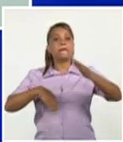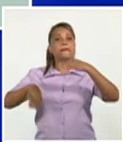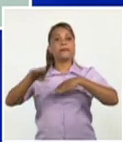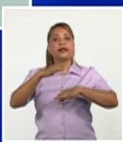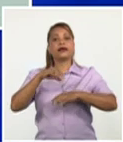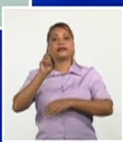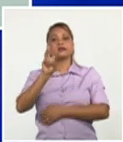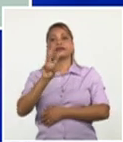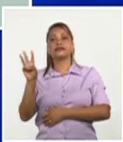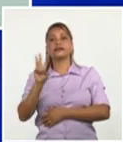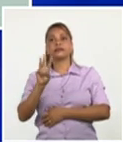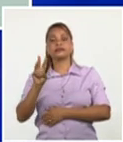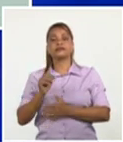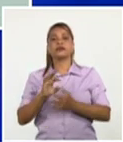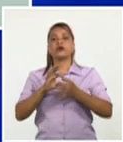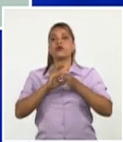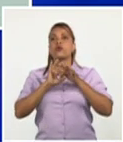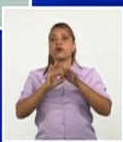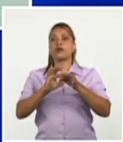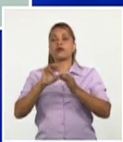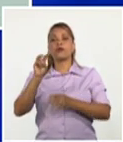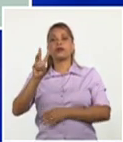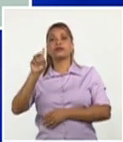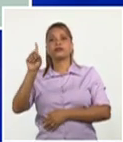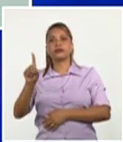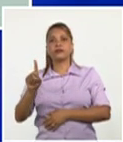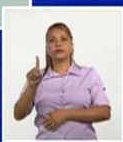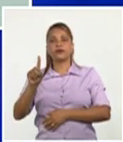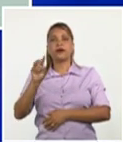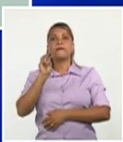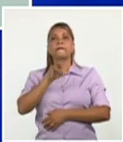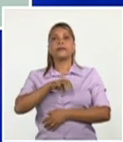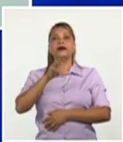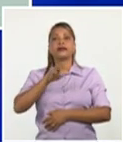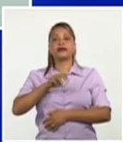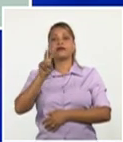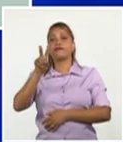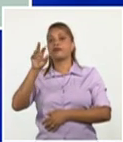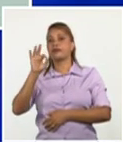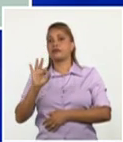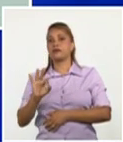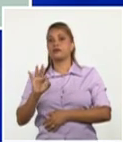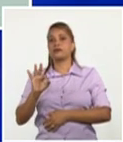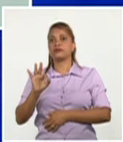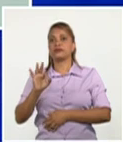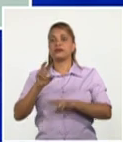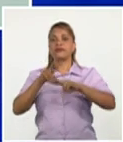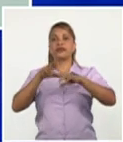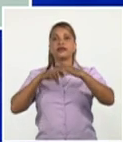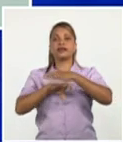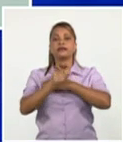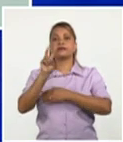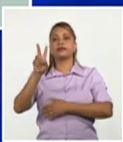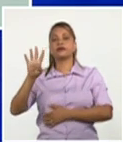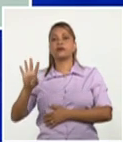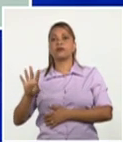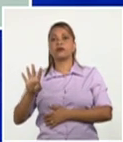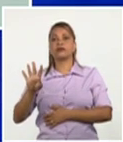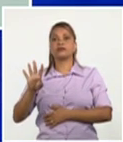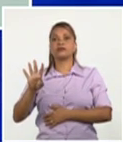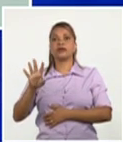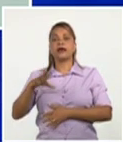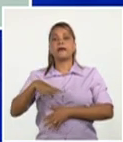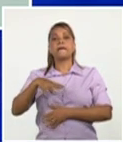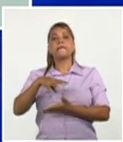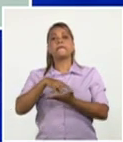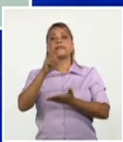Playa 33, Guanabacoa 31, Marianao 28, Habana del Este 24, Plaza